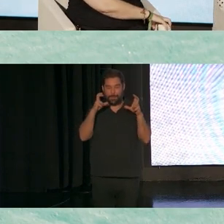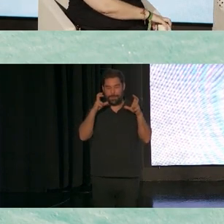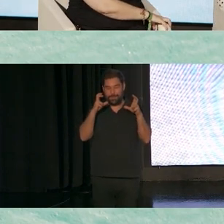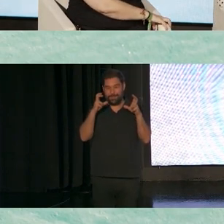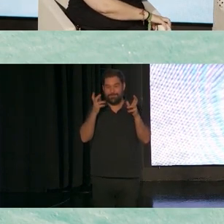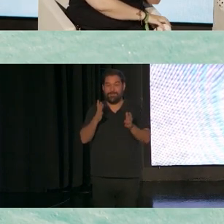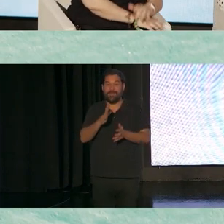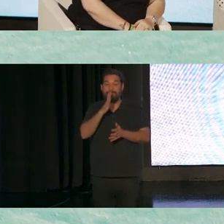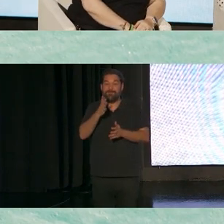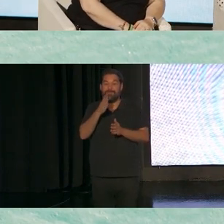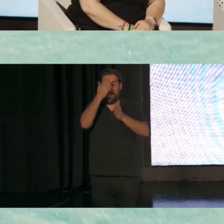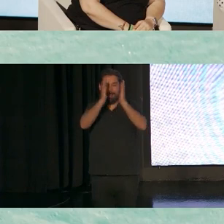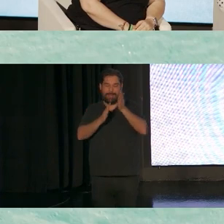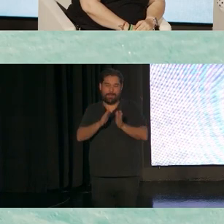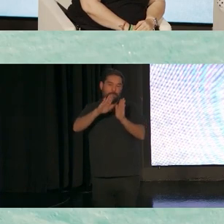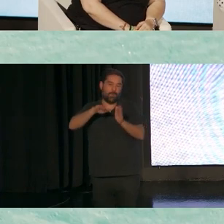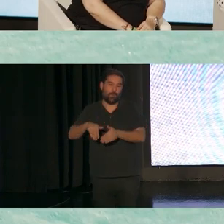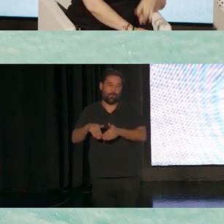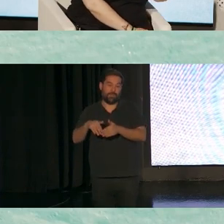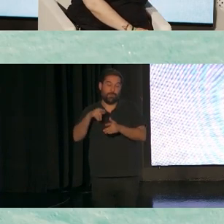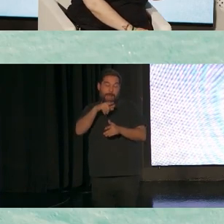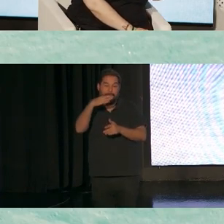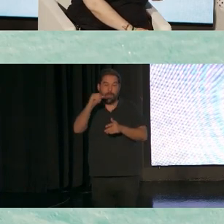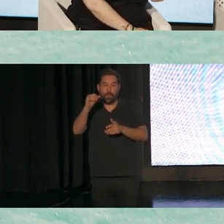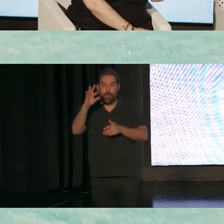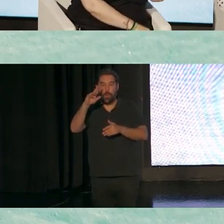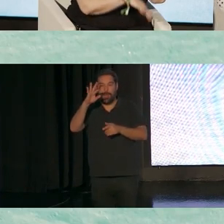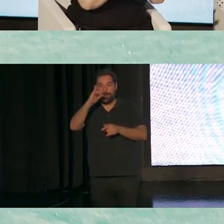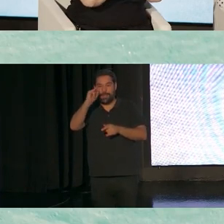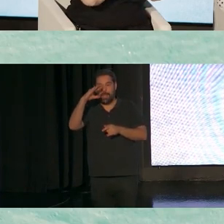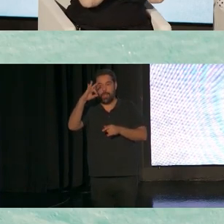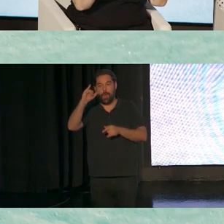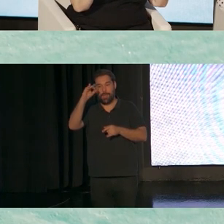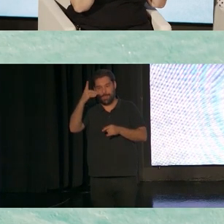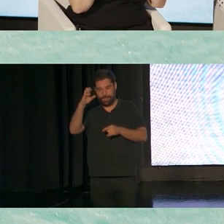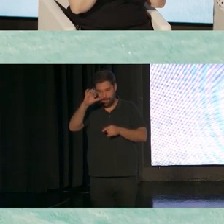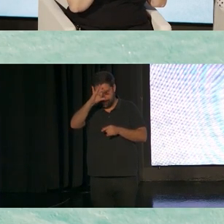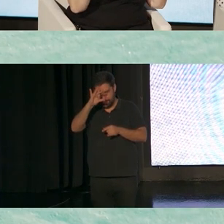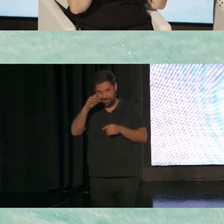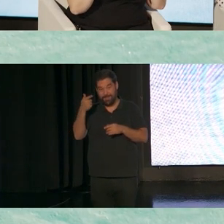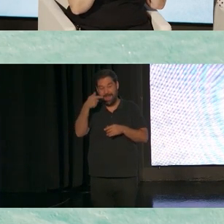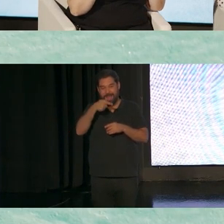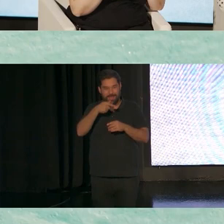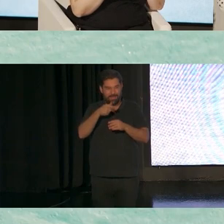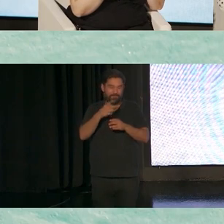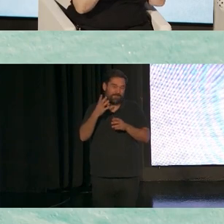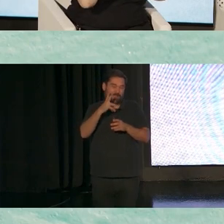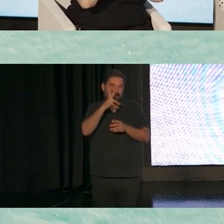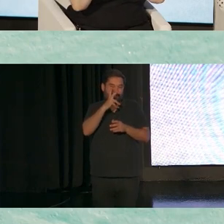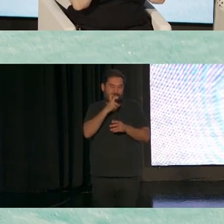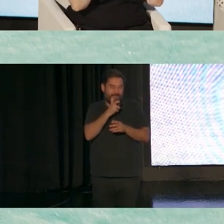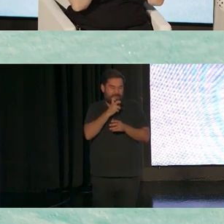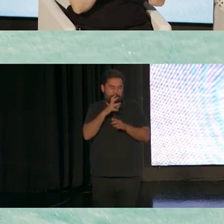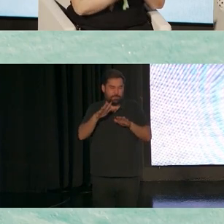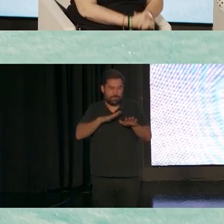fue el último tratamiento de de corticoides y hasta ahí estaba cao No reaccionaba Y ahí